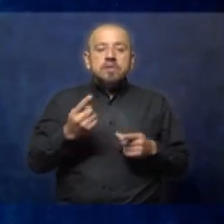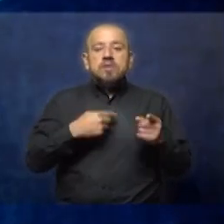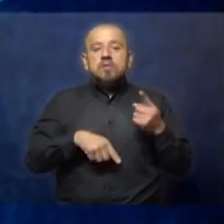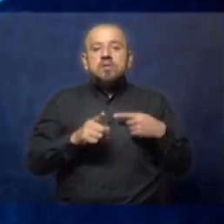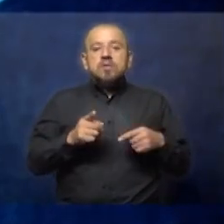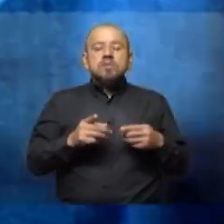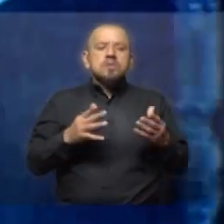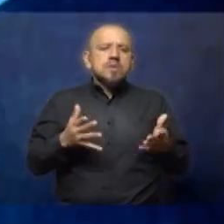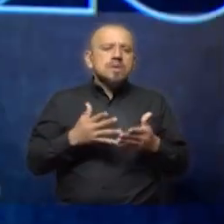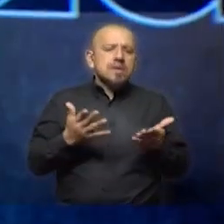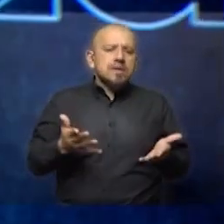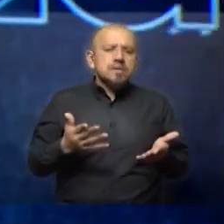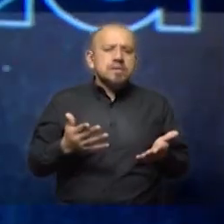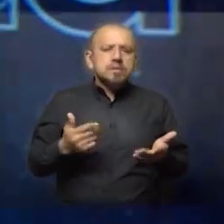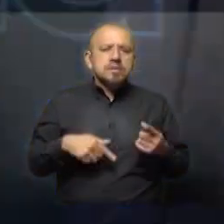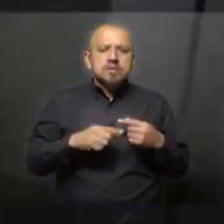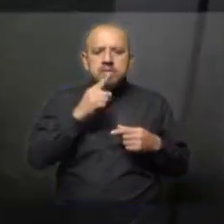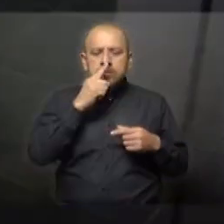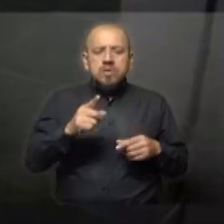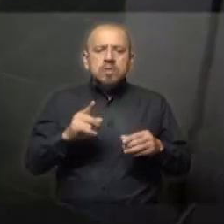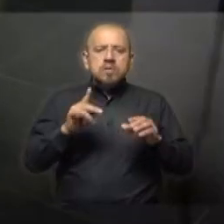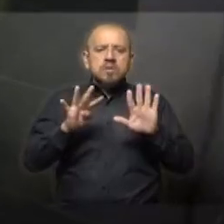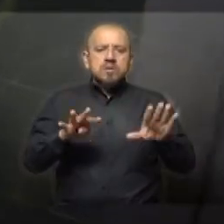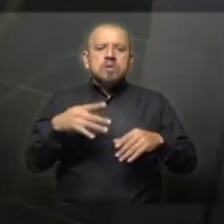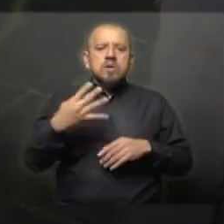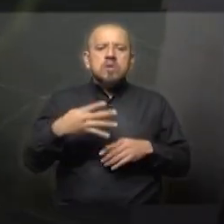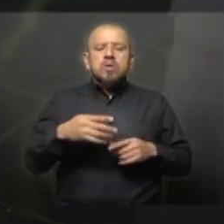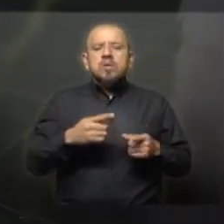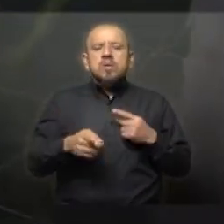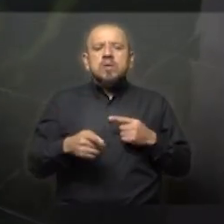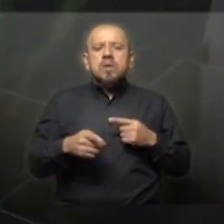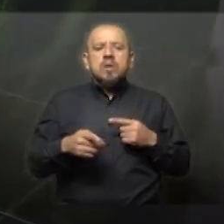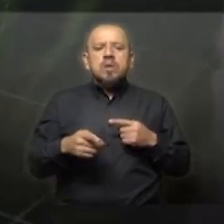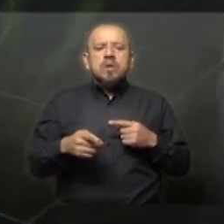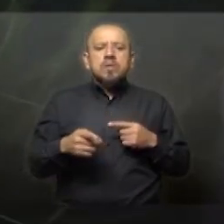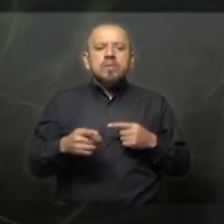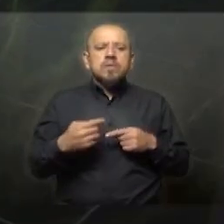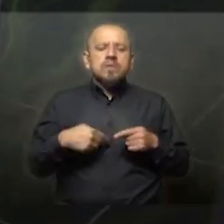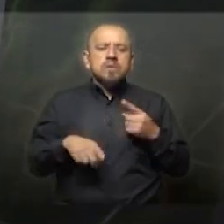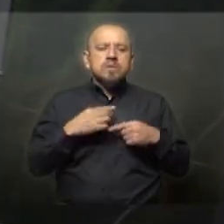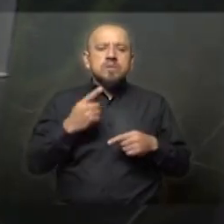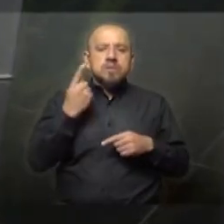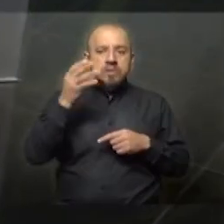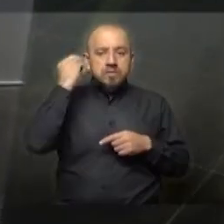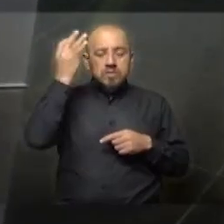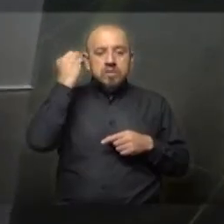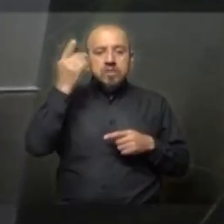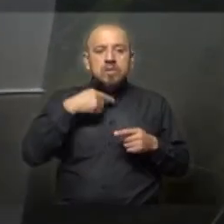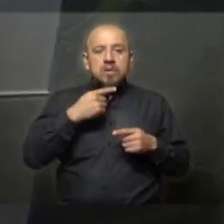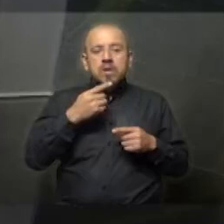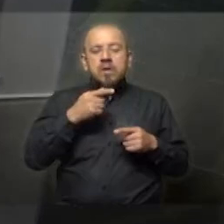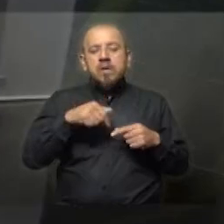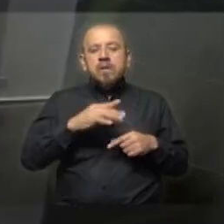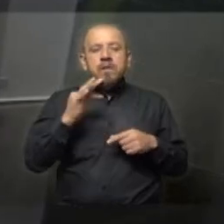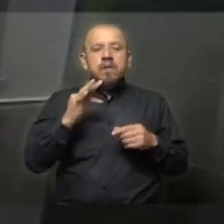que era ser feminista bueno en 1914 por ejemplo cuando estaba hablando sus primeras conferencias ser feminista